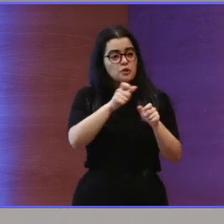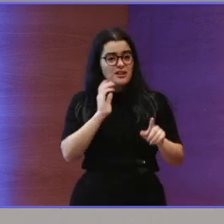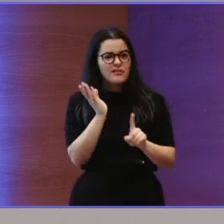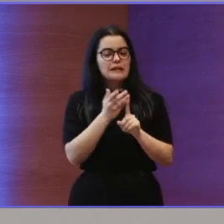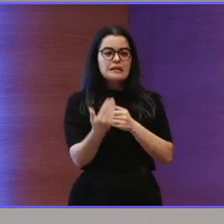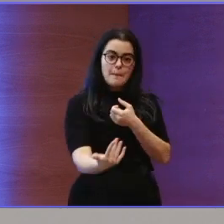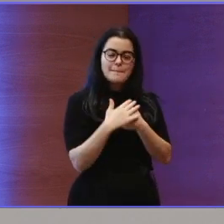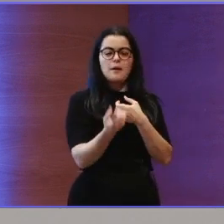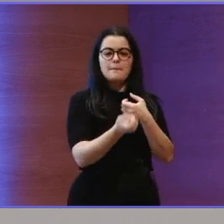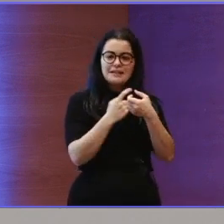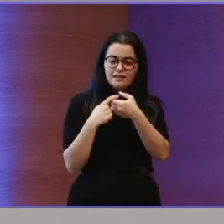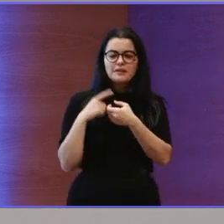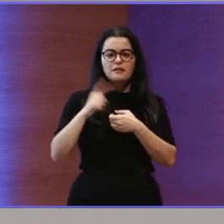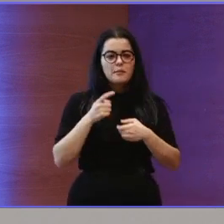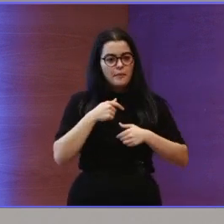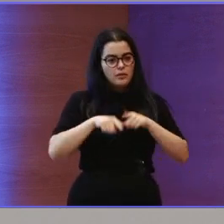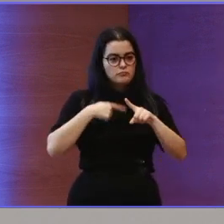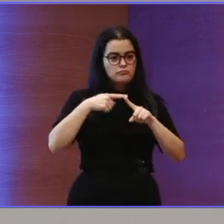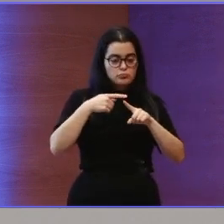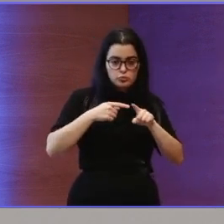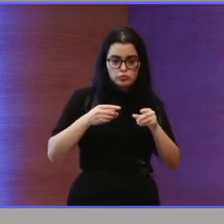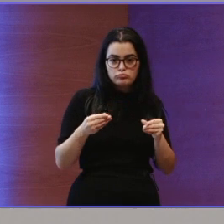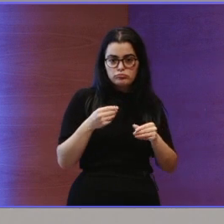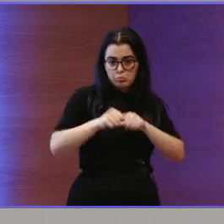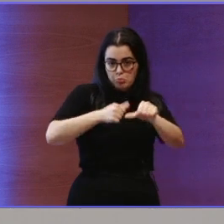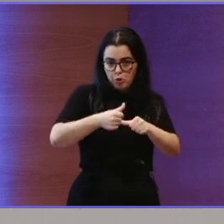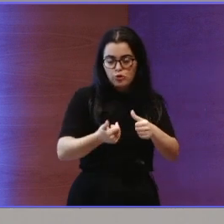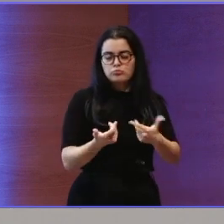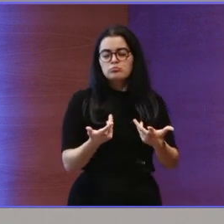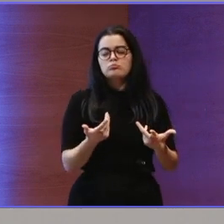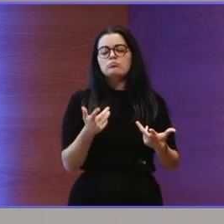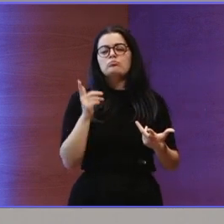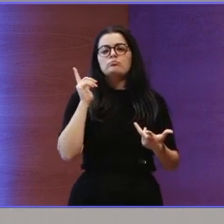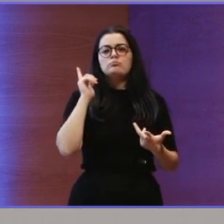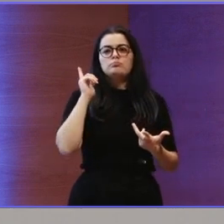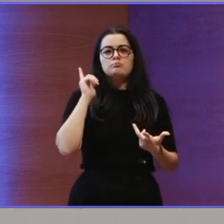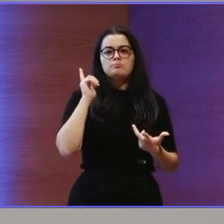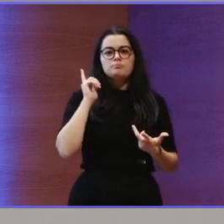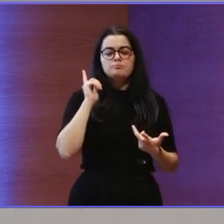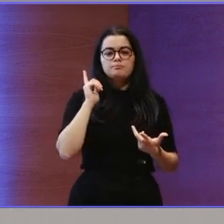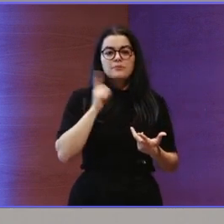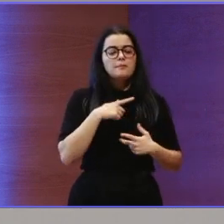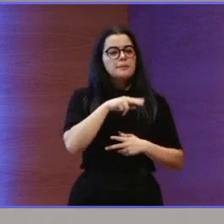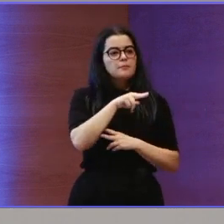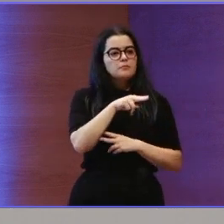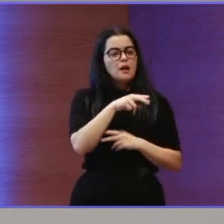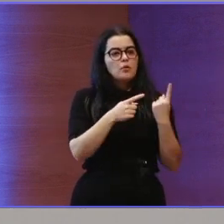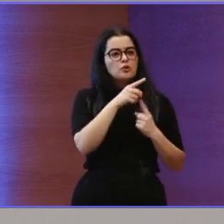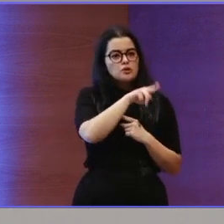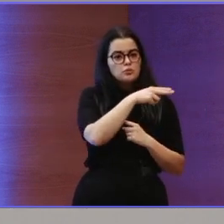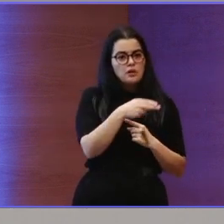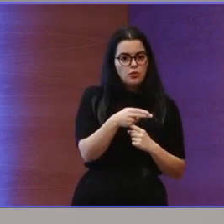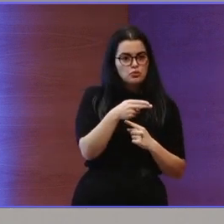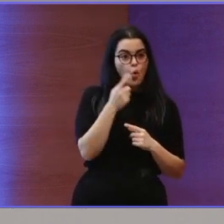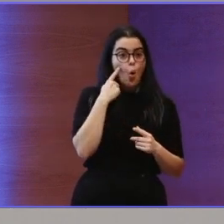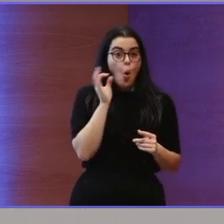participen luego Si eso no se revierte por o con una devolución de de resultados o con alguna mejora que esas personas pueden